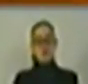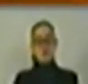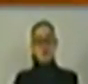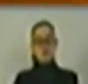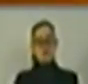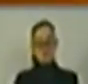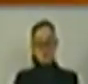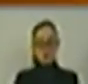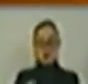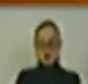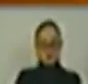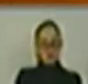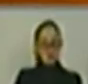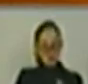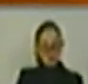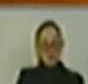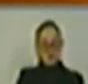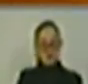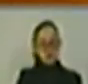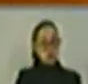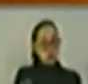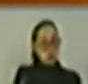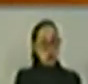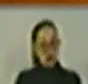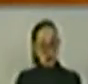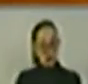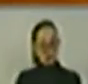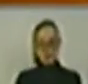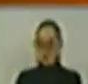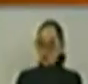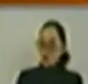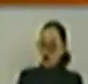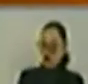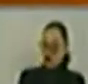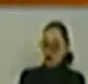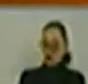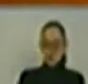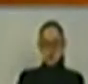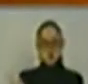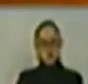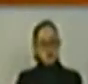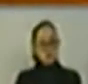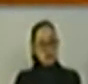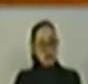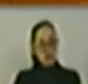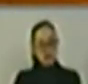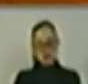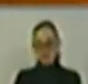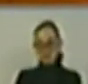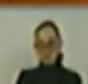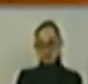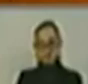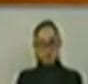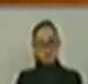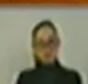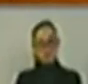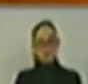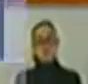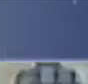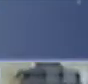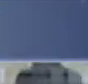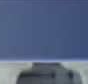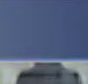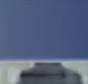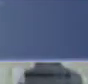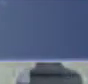originaria de Guanajuato, quien consiguió el mayor número de preseas. Obtuvo un